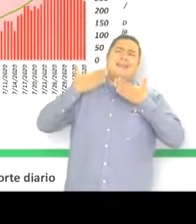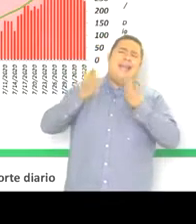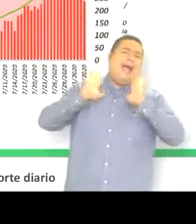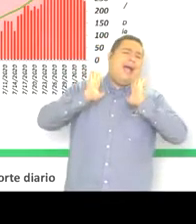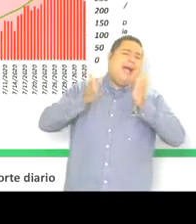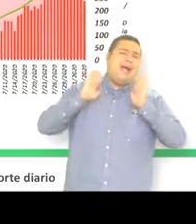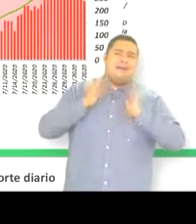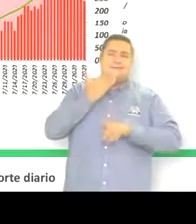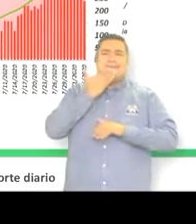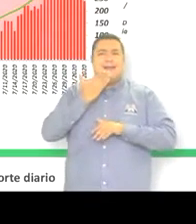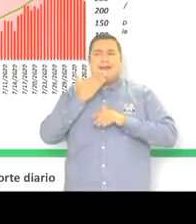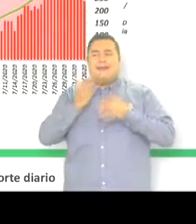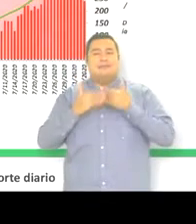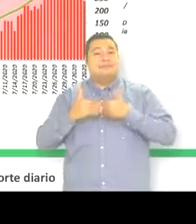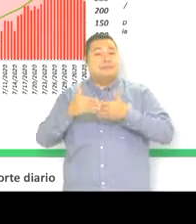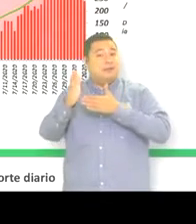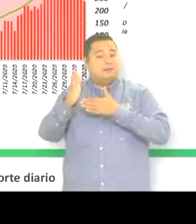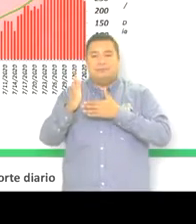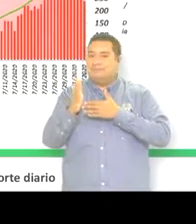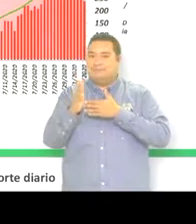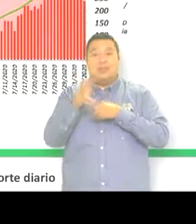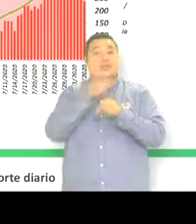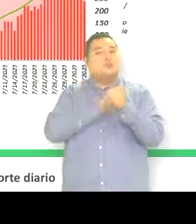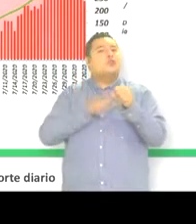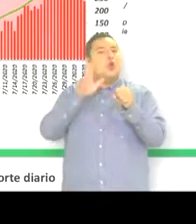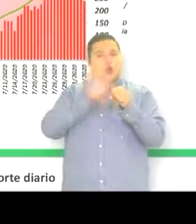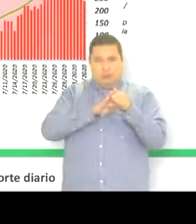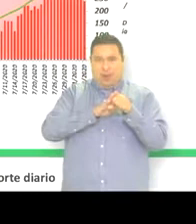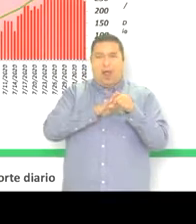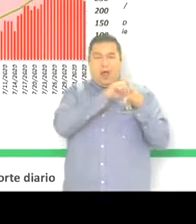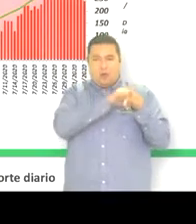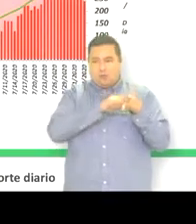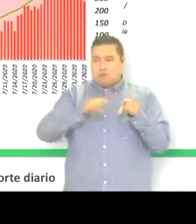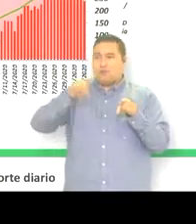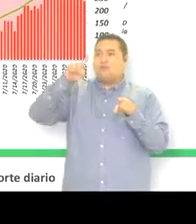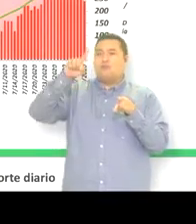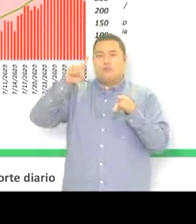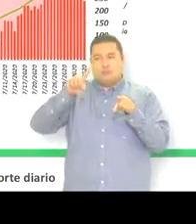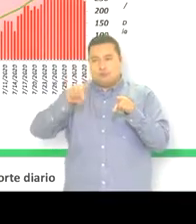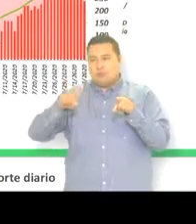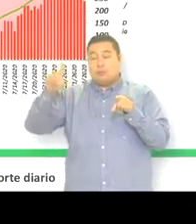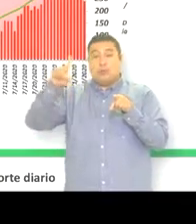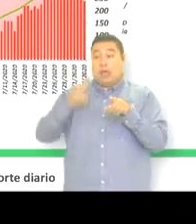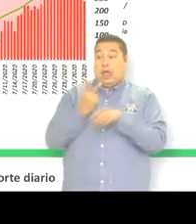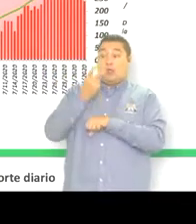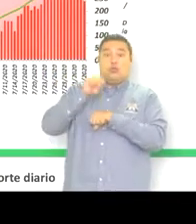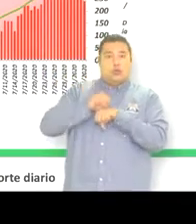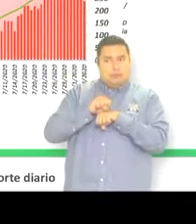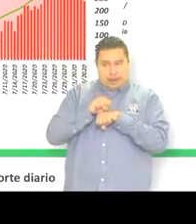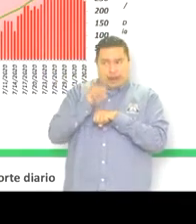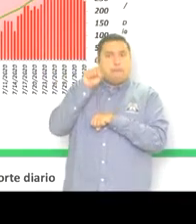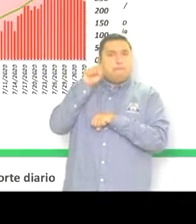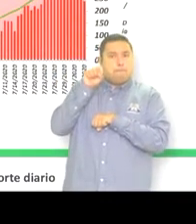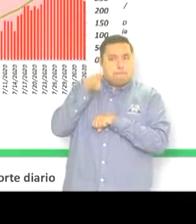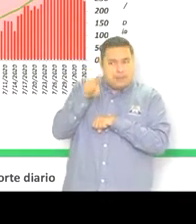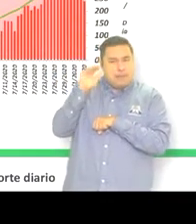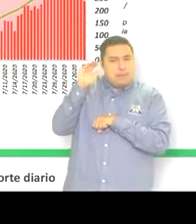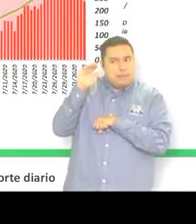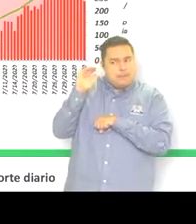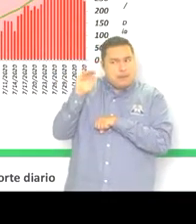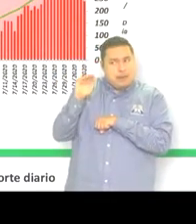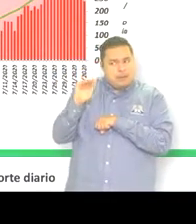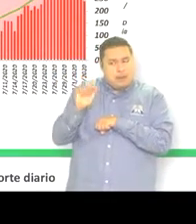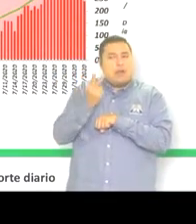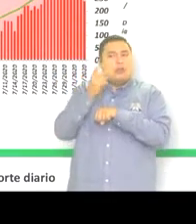Estas oscilaciones son completamente normales y solo cuando tengamos al menos dos semanas con una disminución de